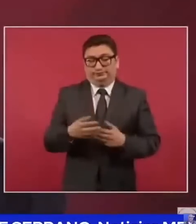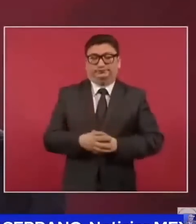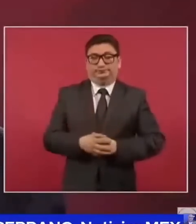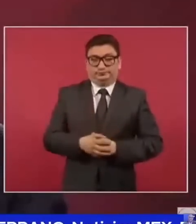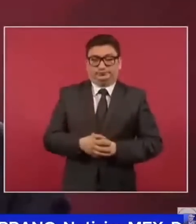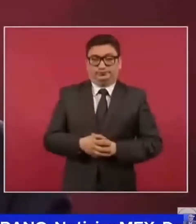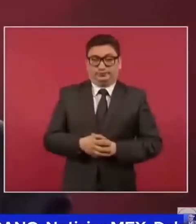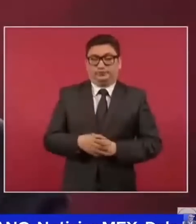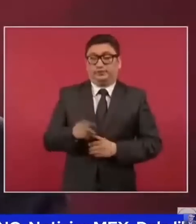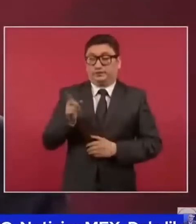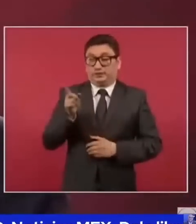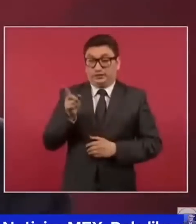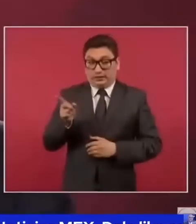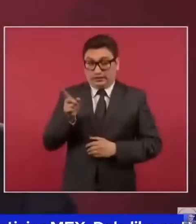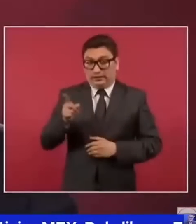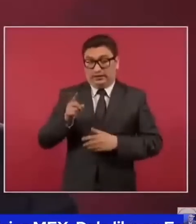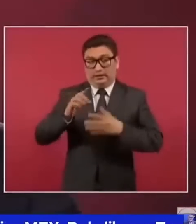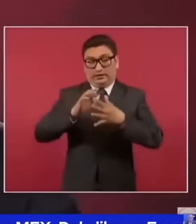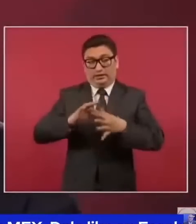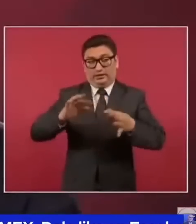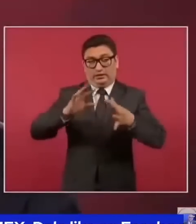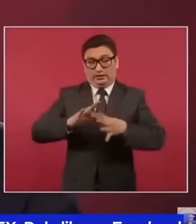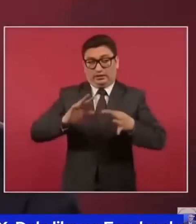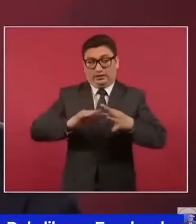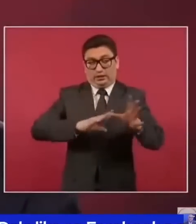si se conoce todo,